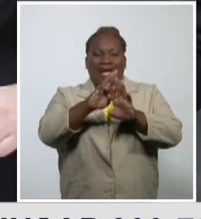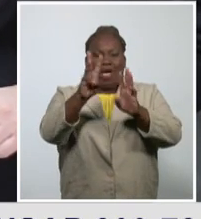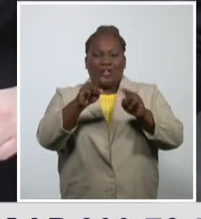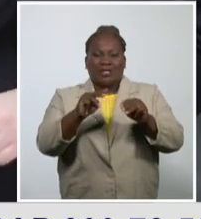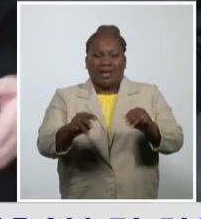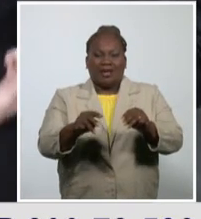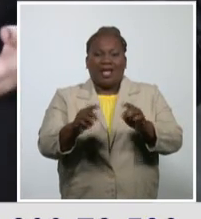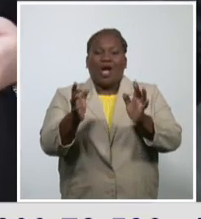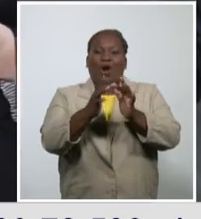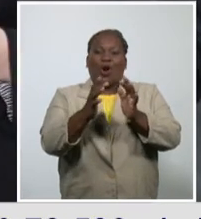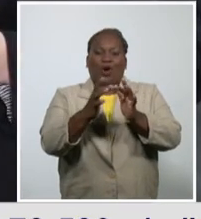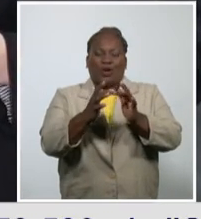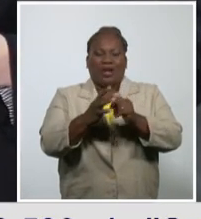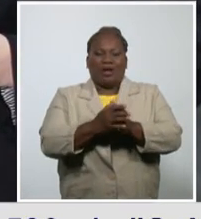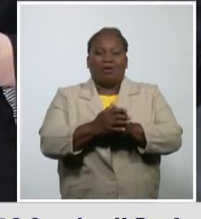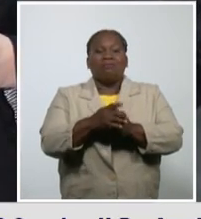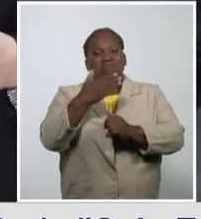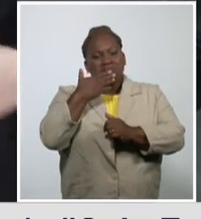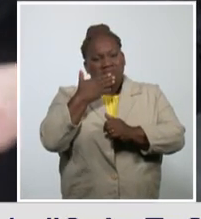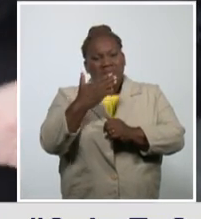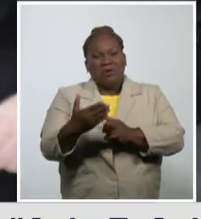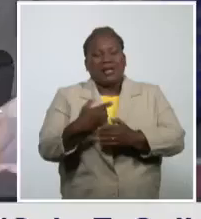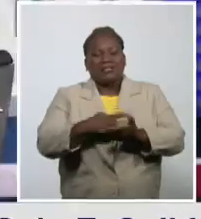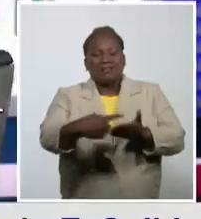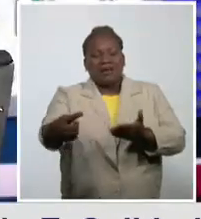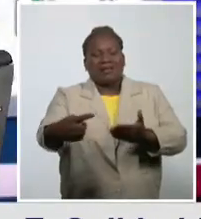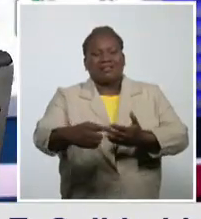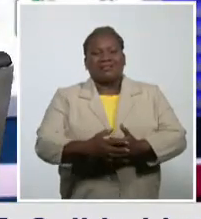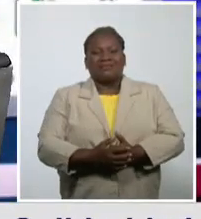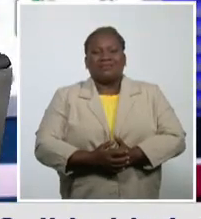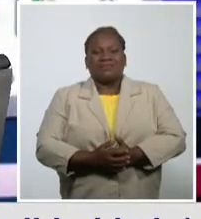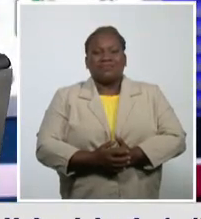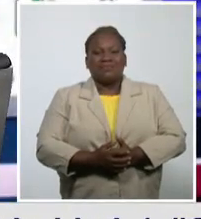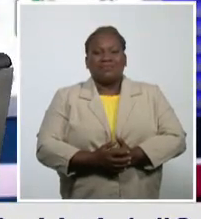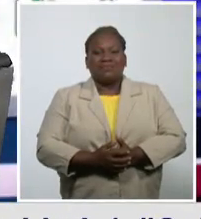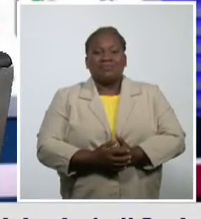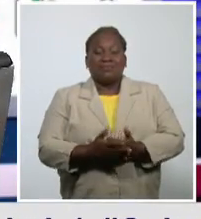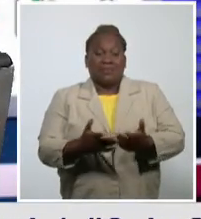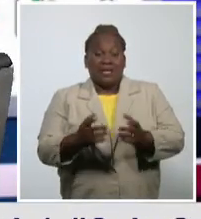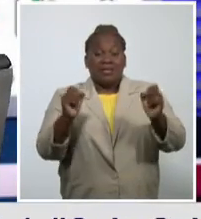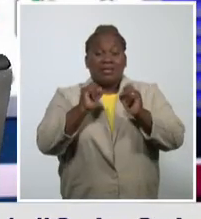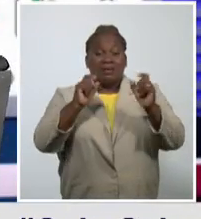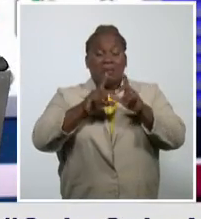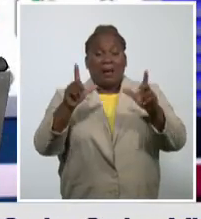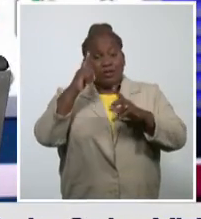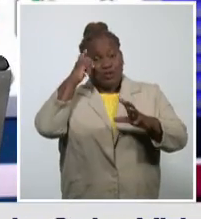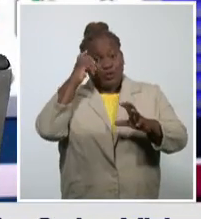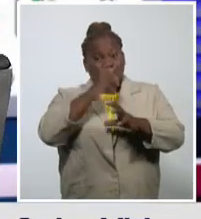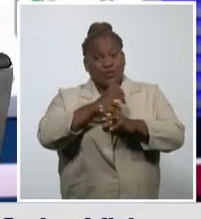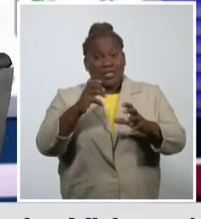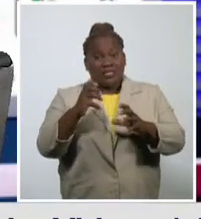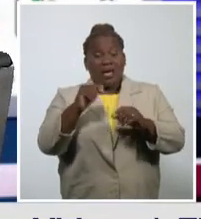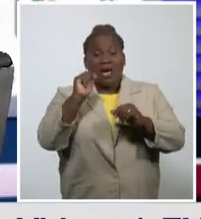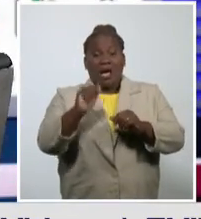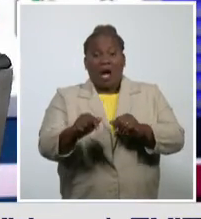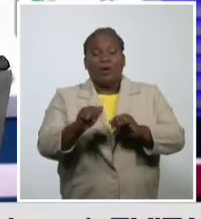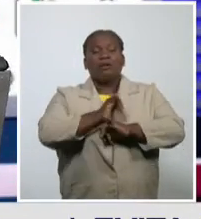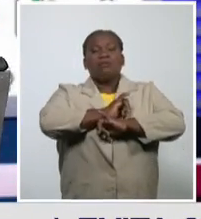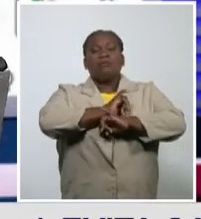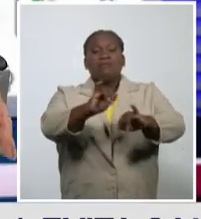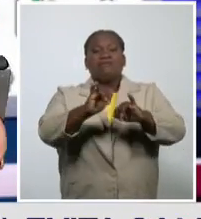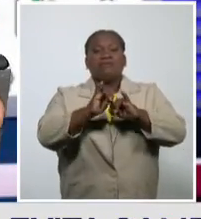correo electrónico. Tenga una provechosa semana. Y del impacto de la ciencia, vamos al impacto noticioso de